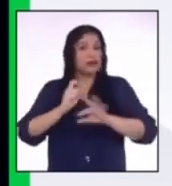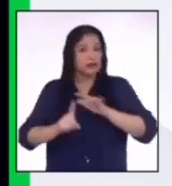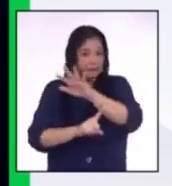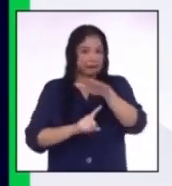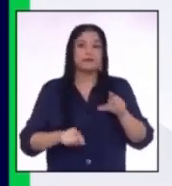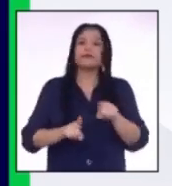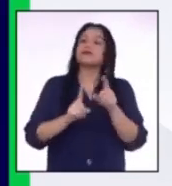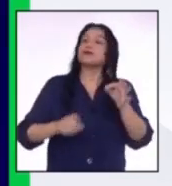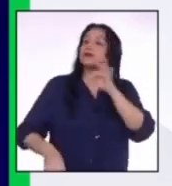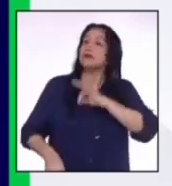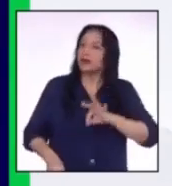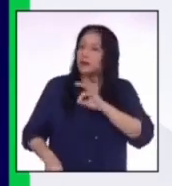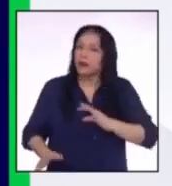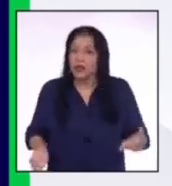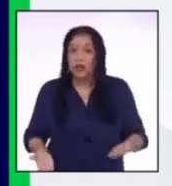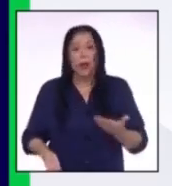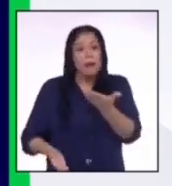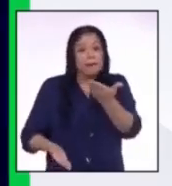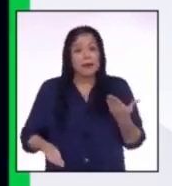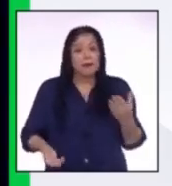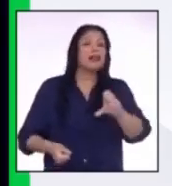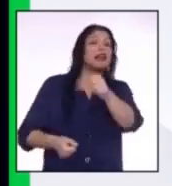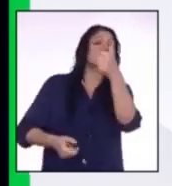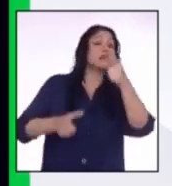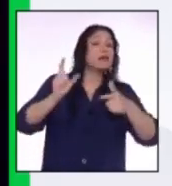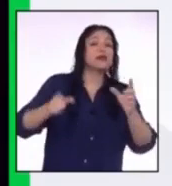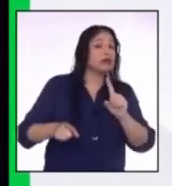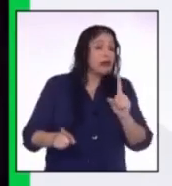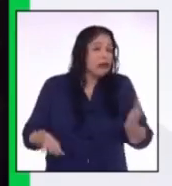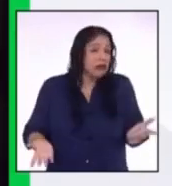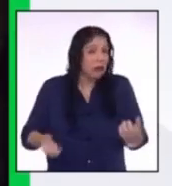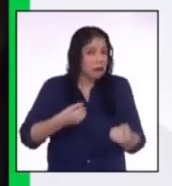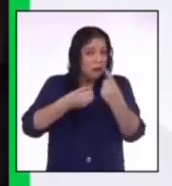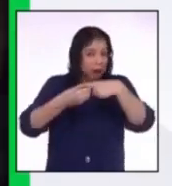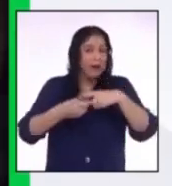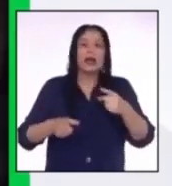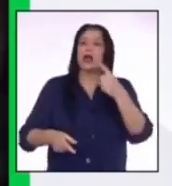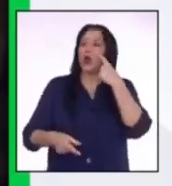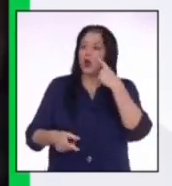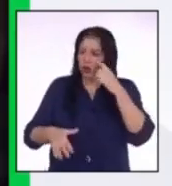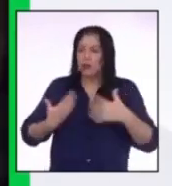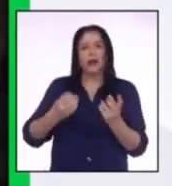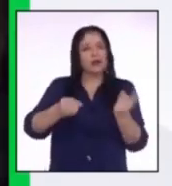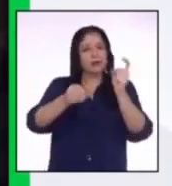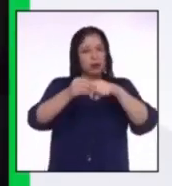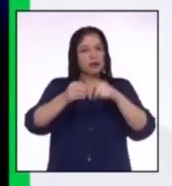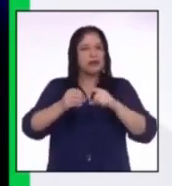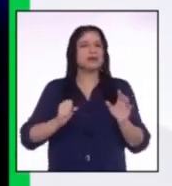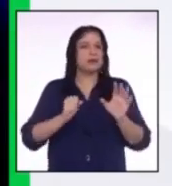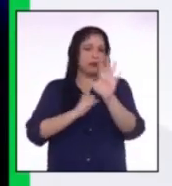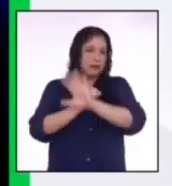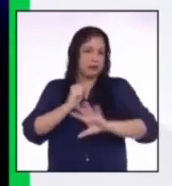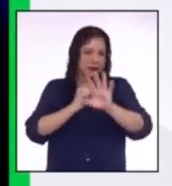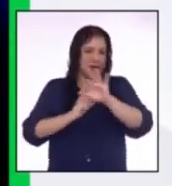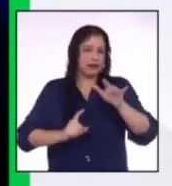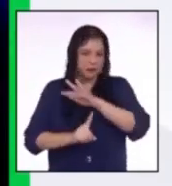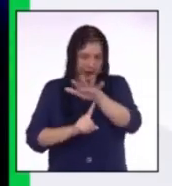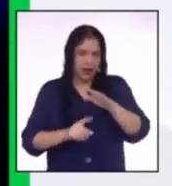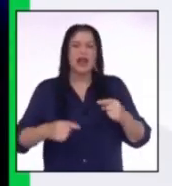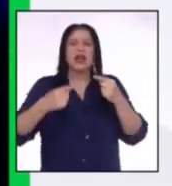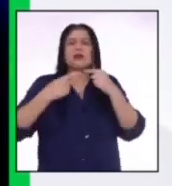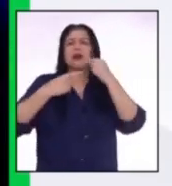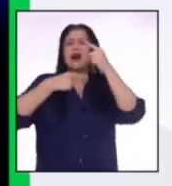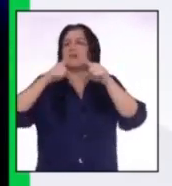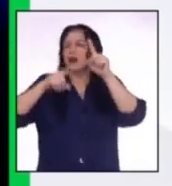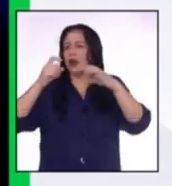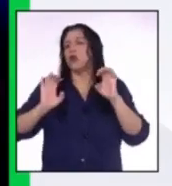y aprovecho y aprovecho para invitar a las personas que no se han parado a que ahora que nos conozcan puedan también involucrarse en el futuro y les voy a contar algunos